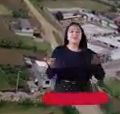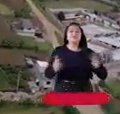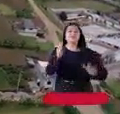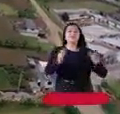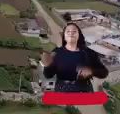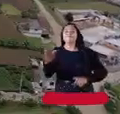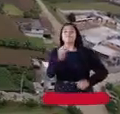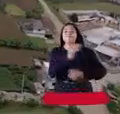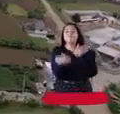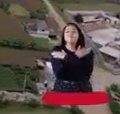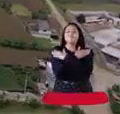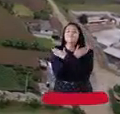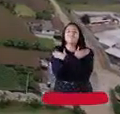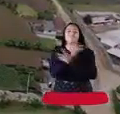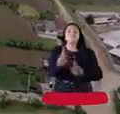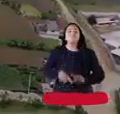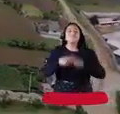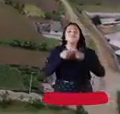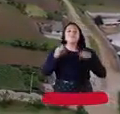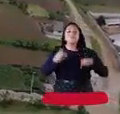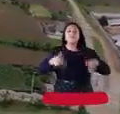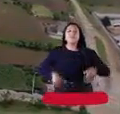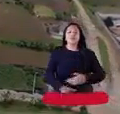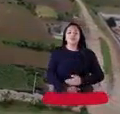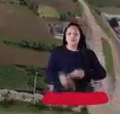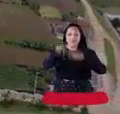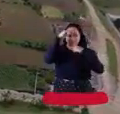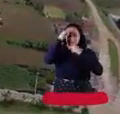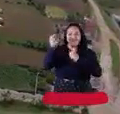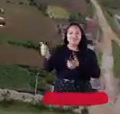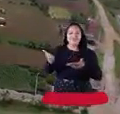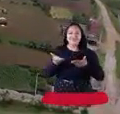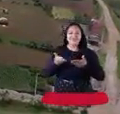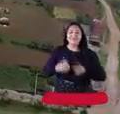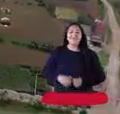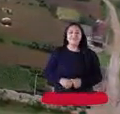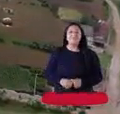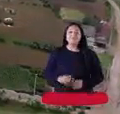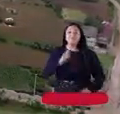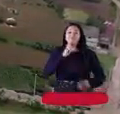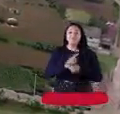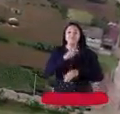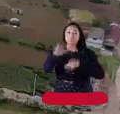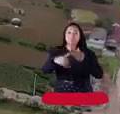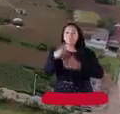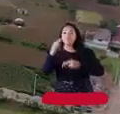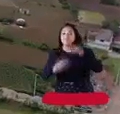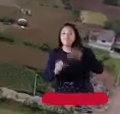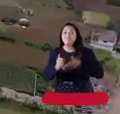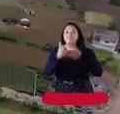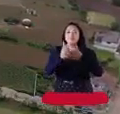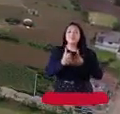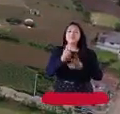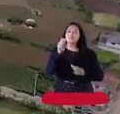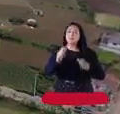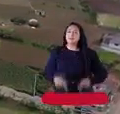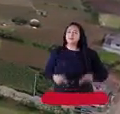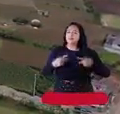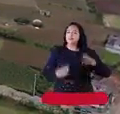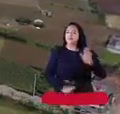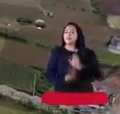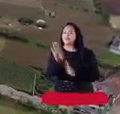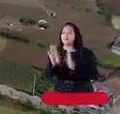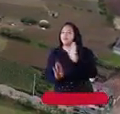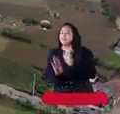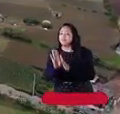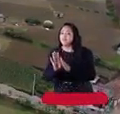Saludos, señoras y señores. Iniciamos Otavalo informa. Bienvenidos. Como en todas las obras que mejoran las condiciones de vida, la Minga para